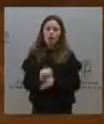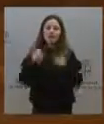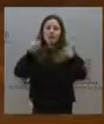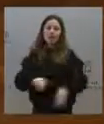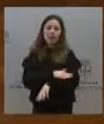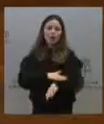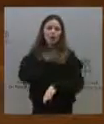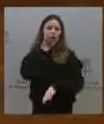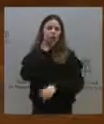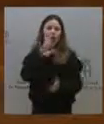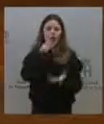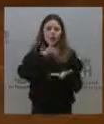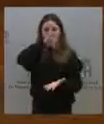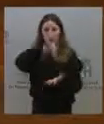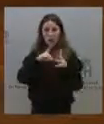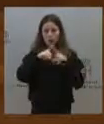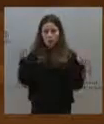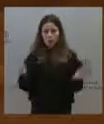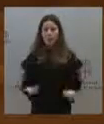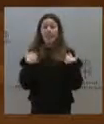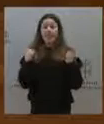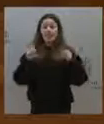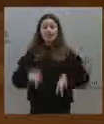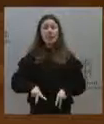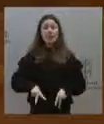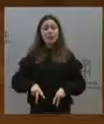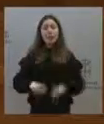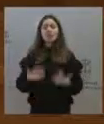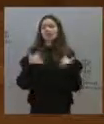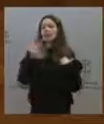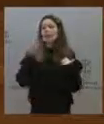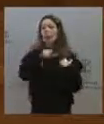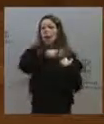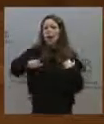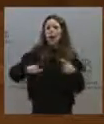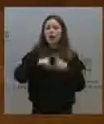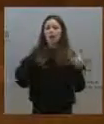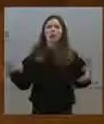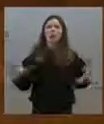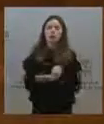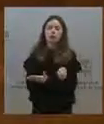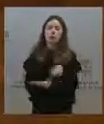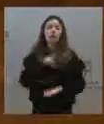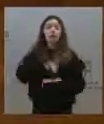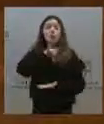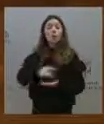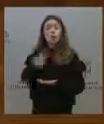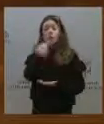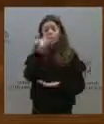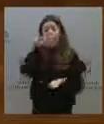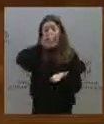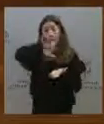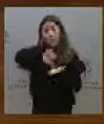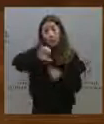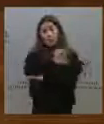irresponsabilidad la pagaremos todos los asturianos, cuando la realidad se imponga y el Banco Central Europeo acabe subiendo los tipos de interés. Están en Alemania cerca de